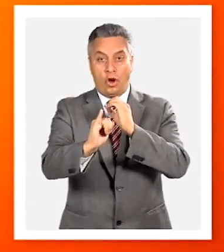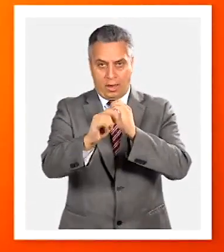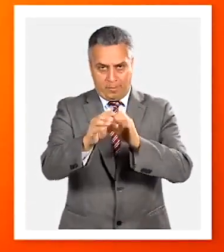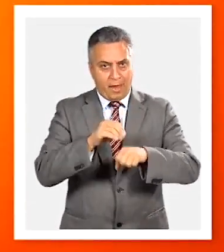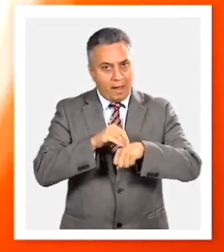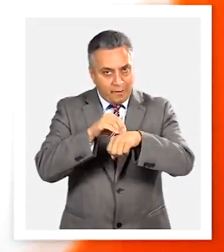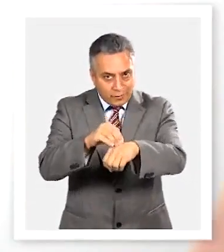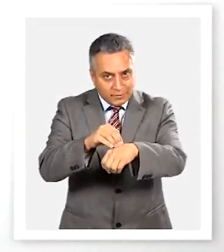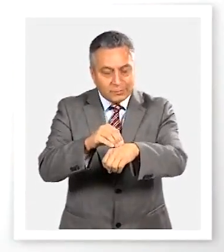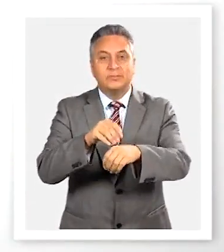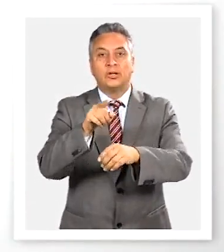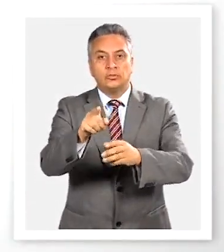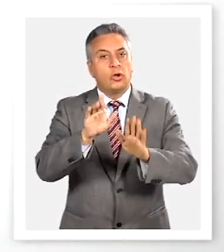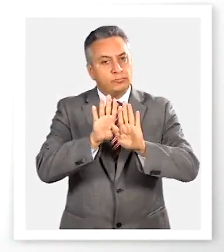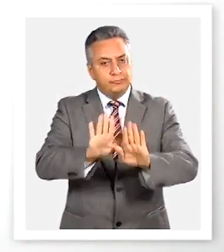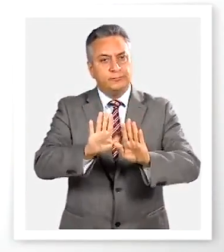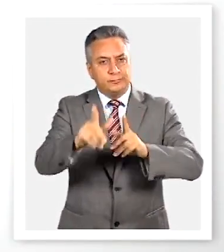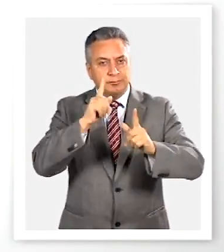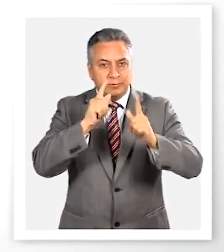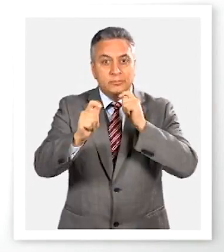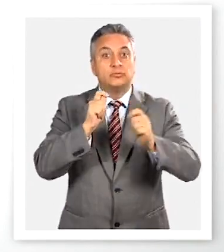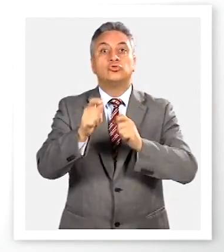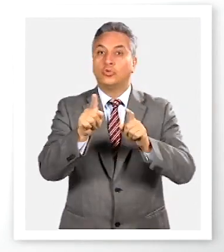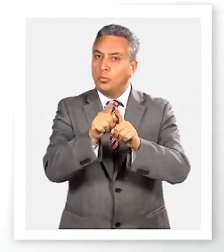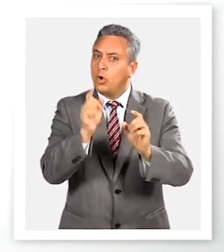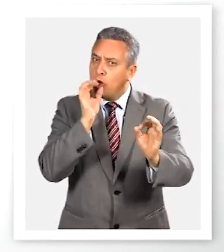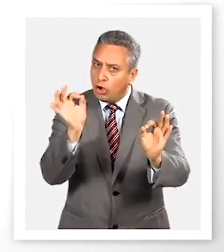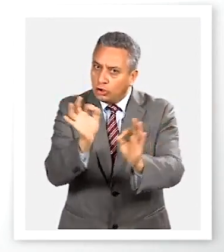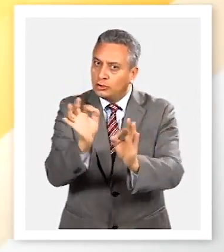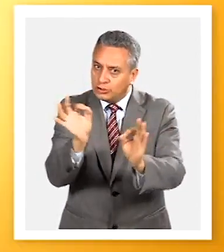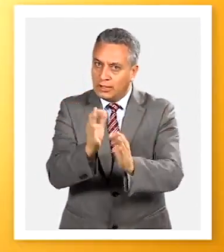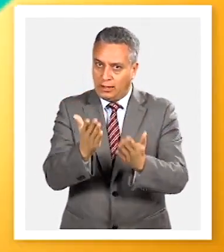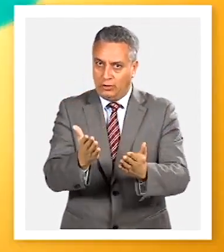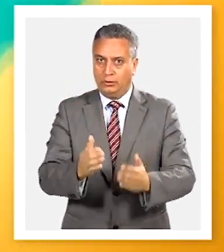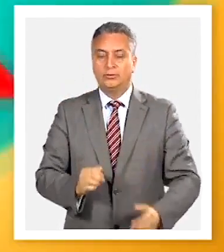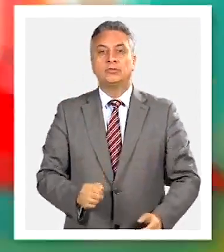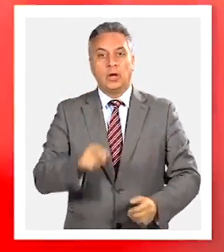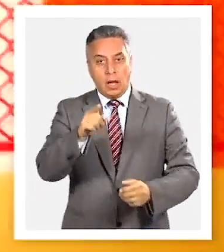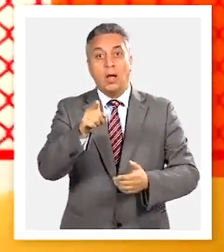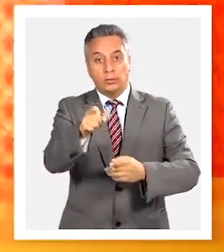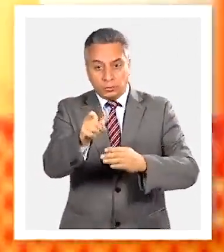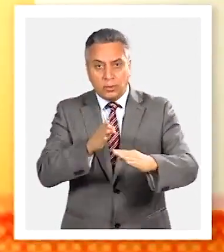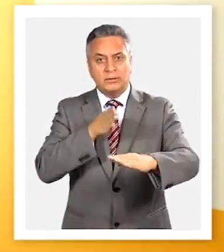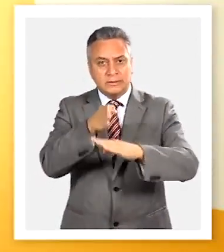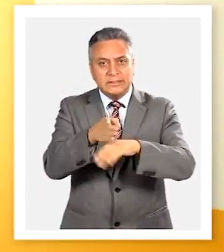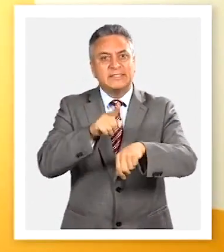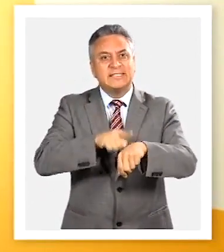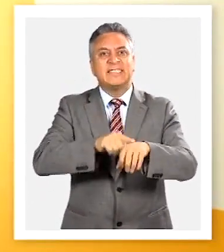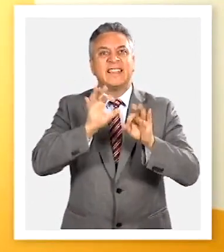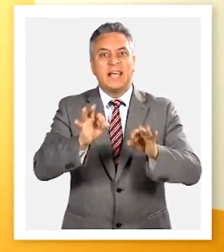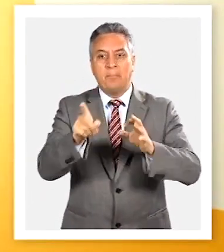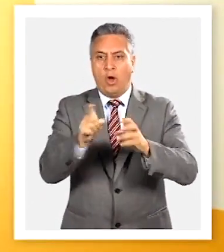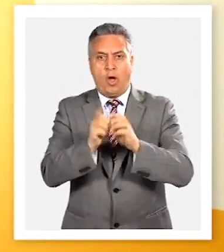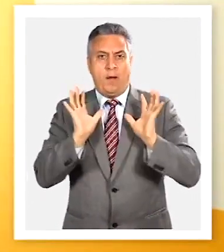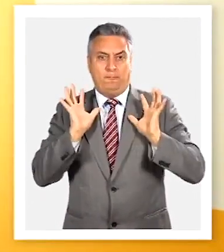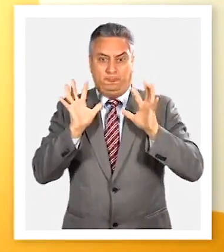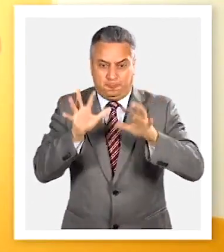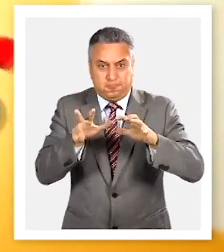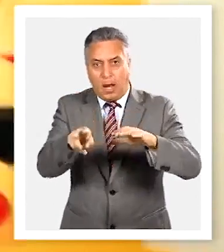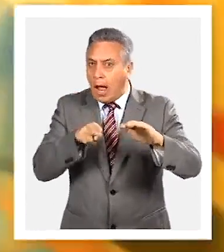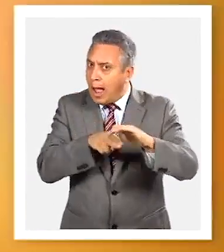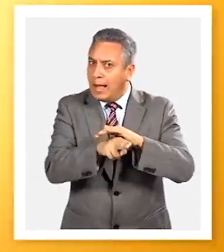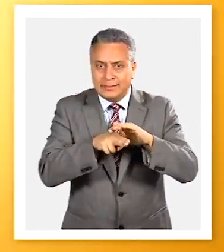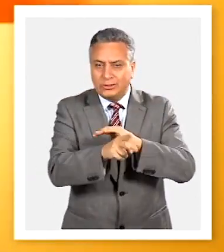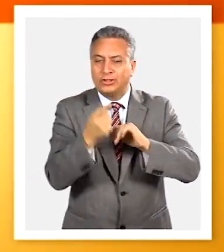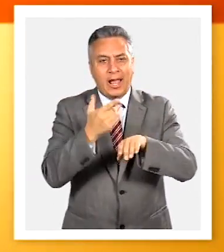Onemi te recomienda, evita una situación de riesgo siguiendo estos consejos. Asiste con tiempo para evitar aglomeraciones en